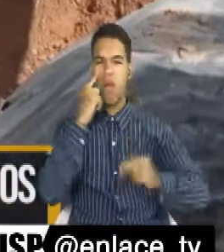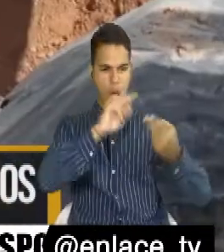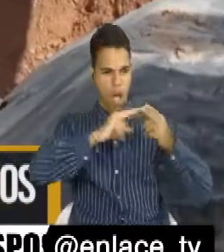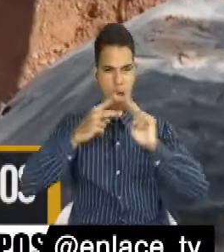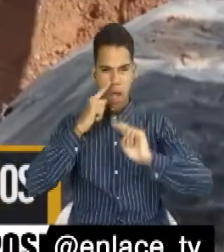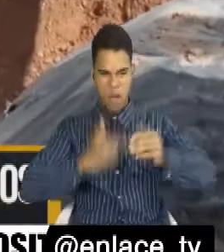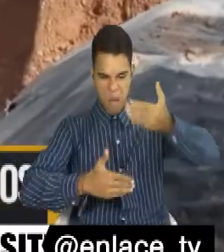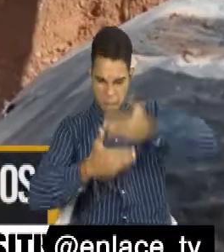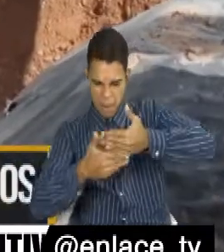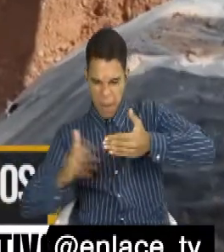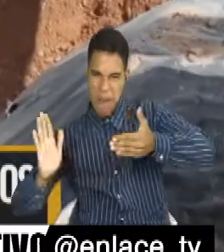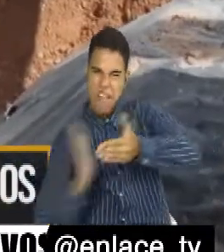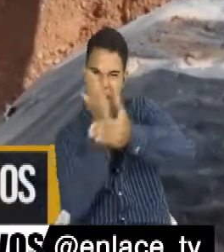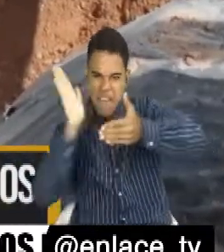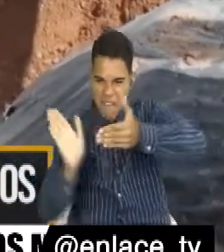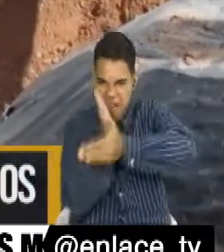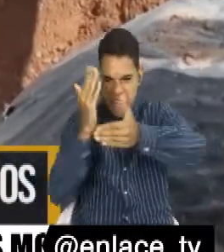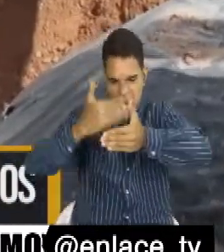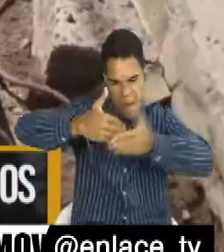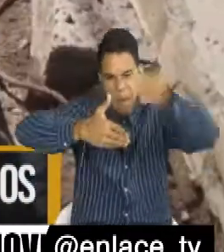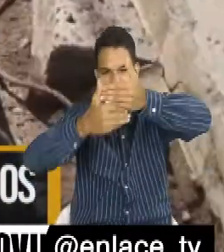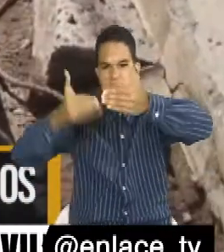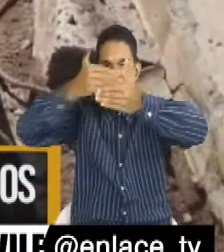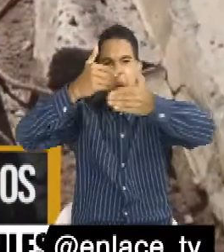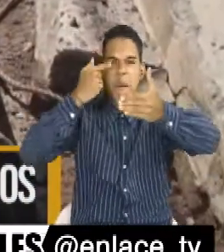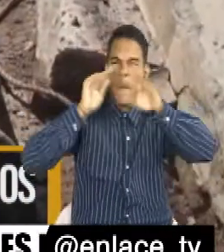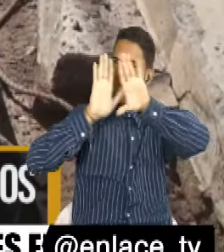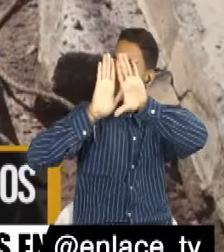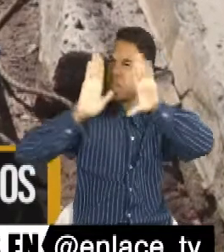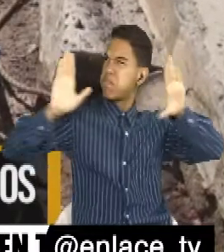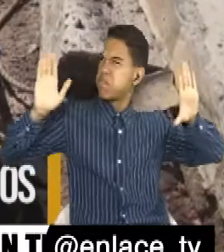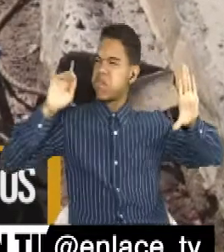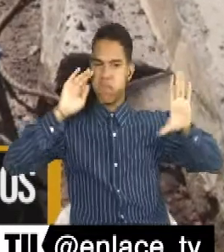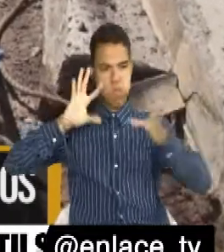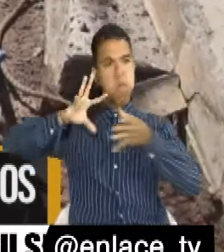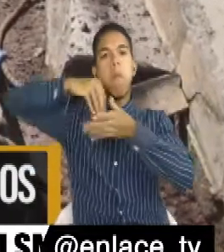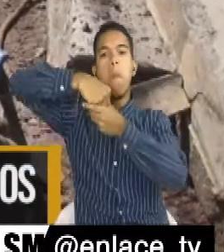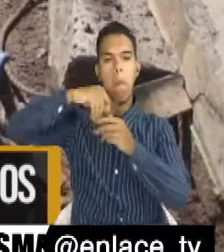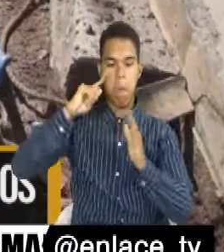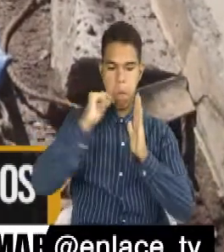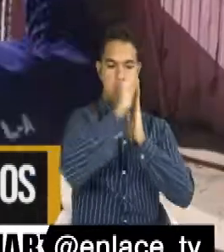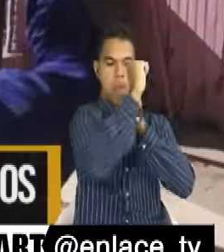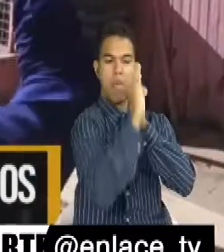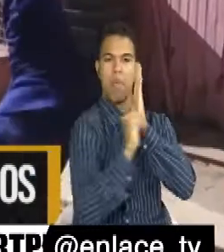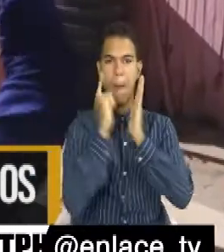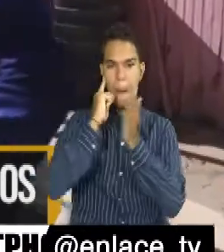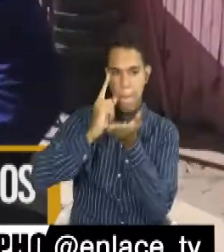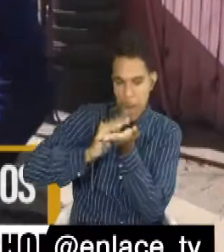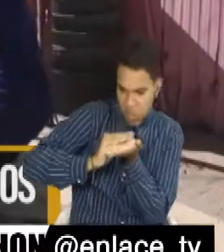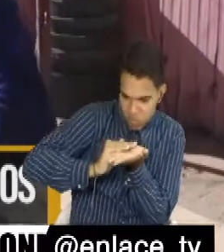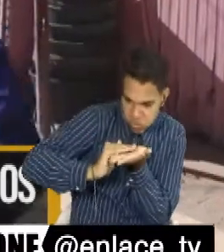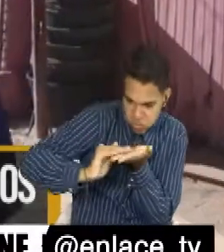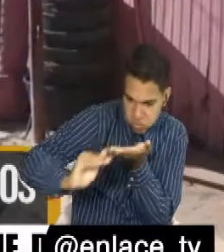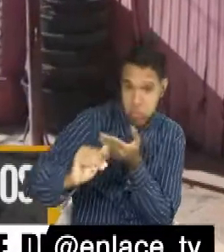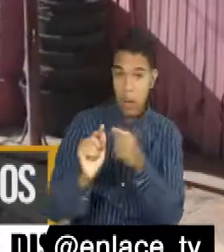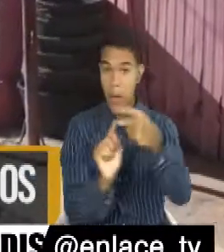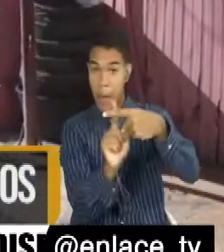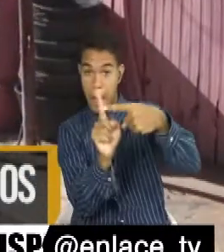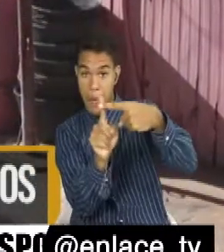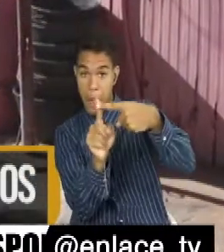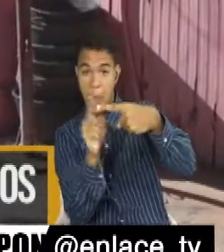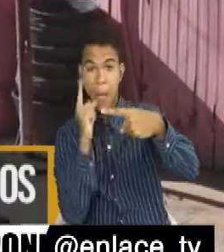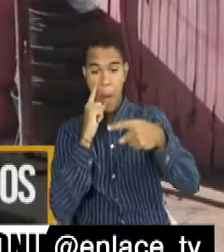acá, porque este sector está dentro de los programas de autopavimentación. Entonces, primero estamos en la construcción